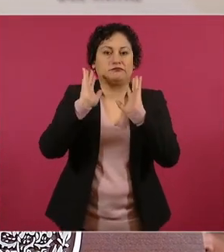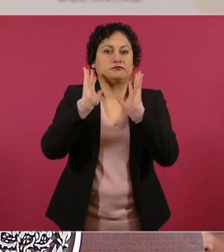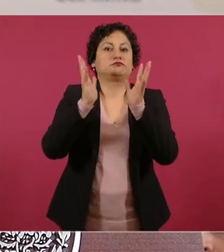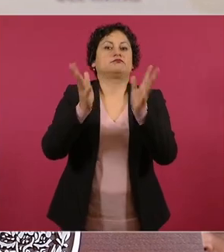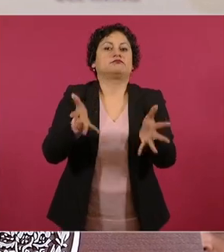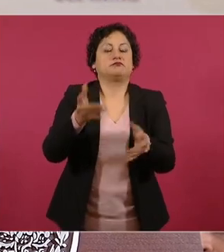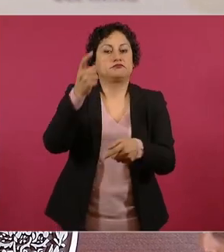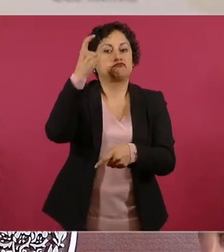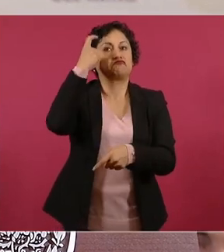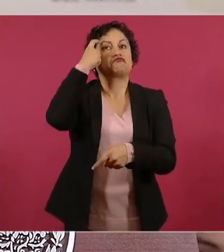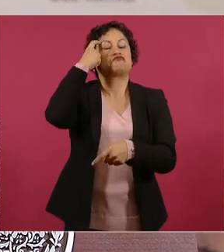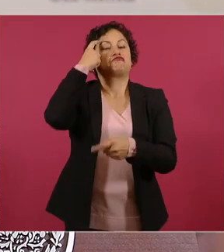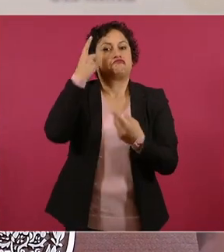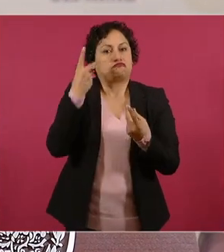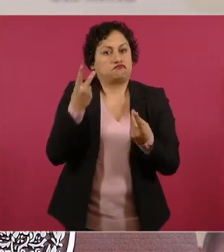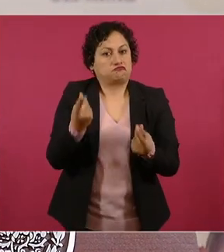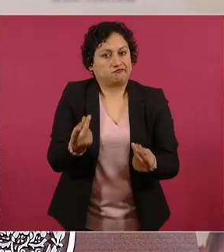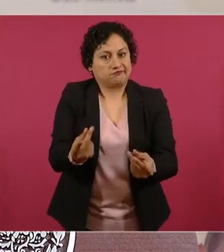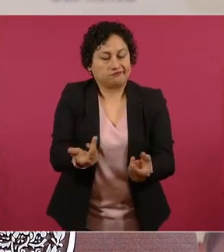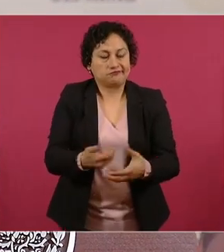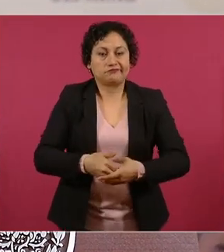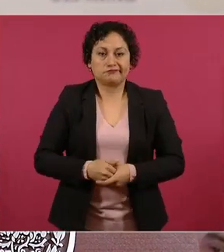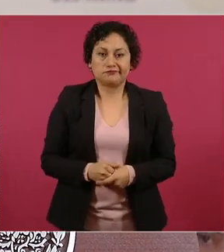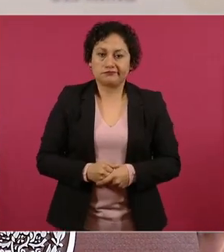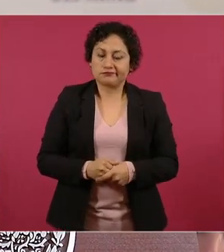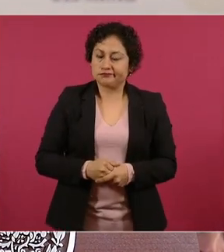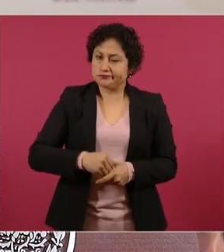conscientes. Estoy muy